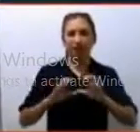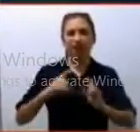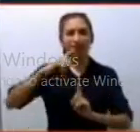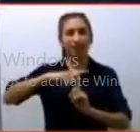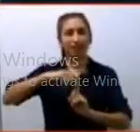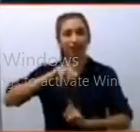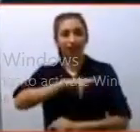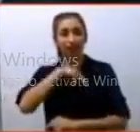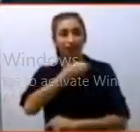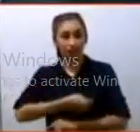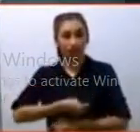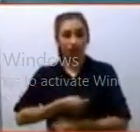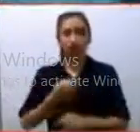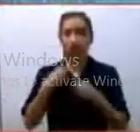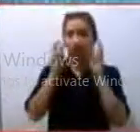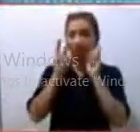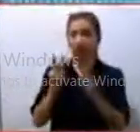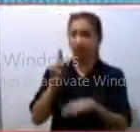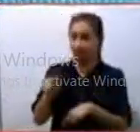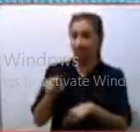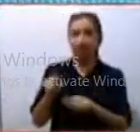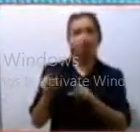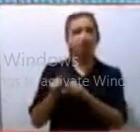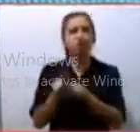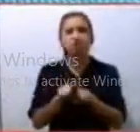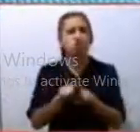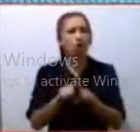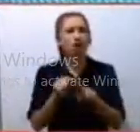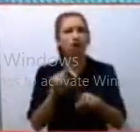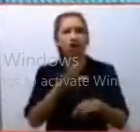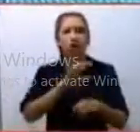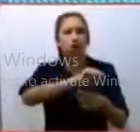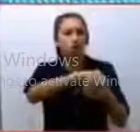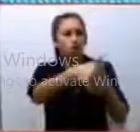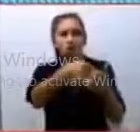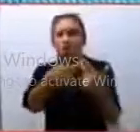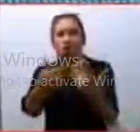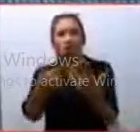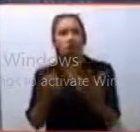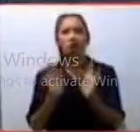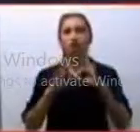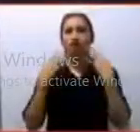que vemos en ti el reflejo de cualquier familia que enfrenta, pues,